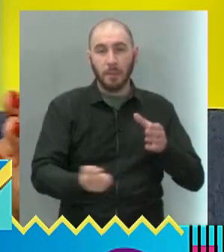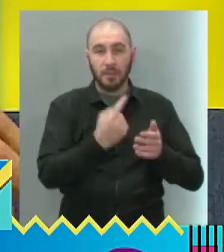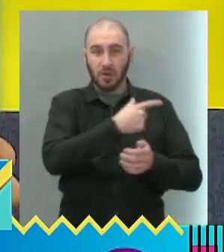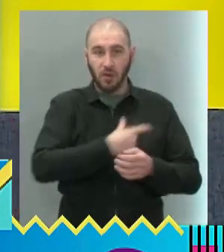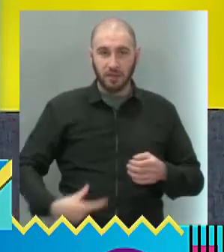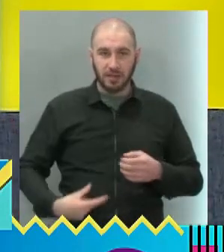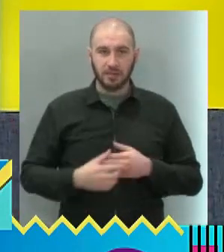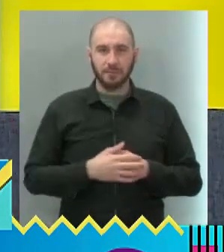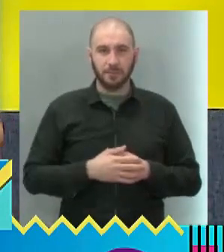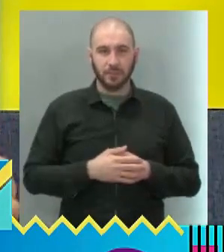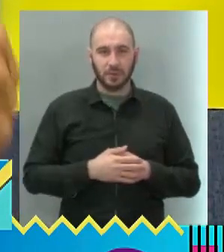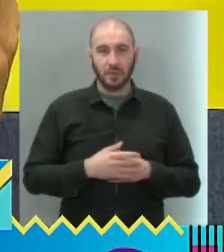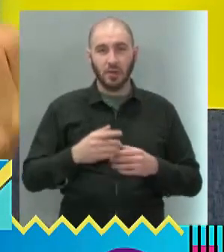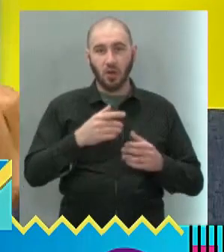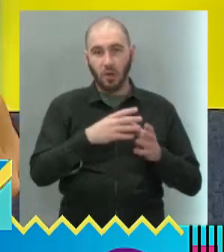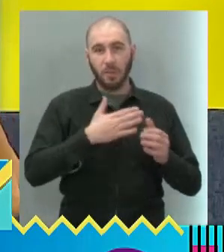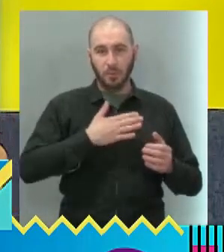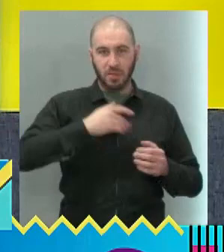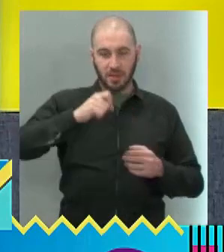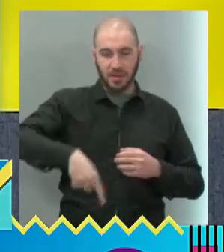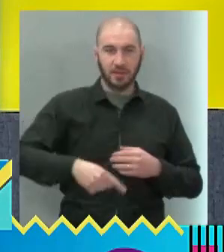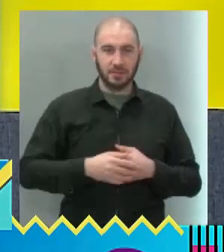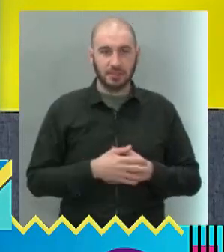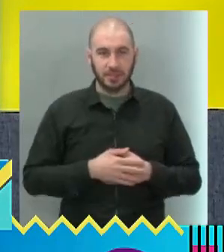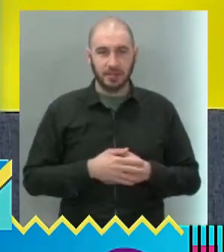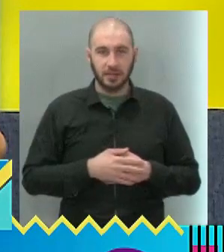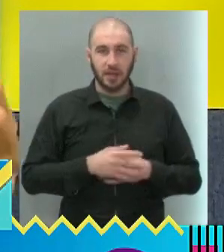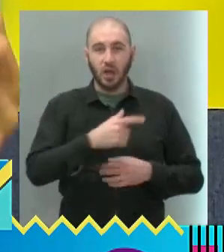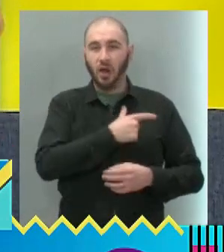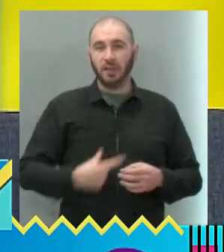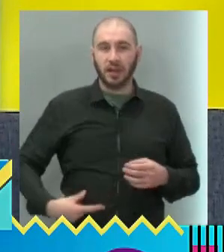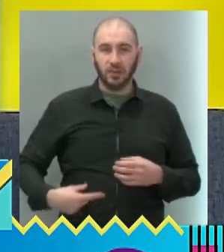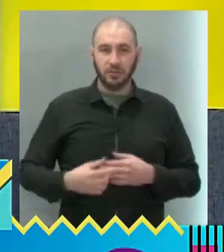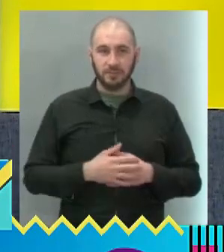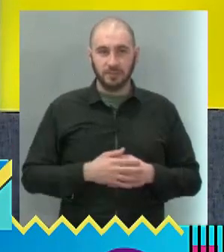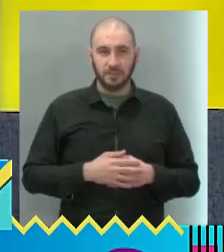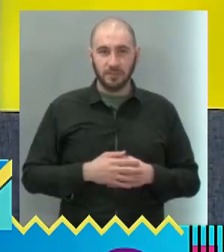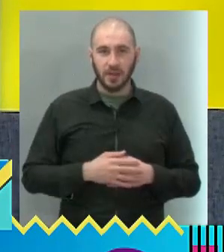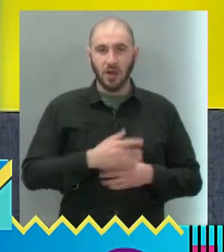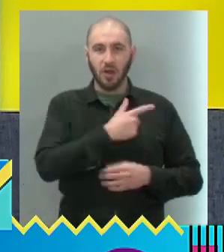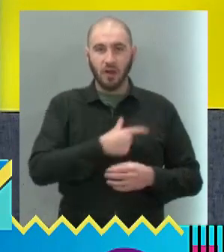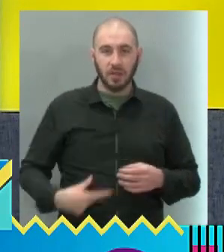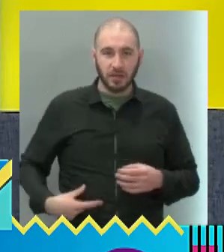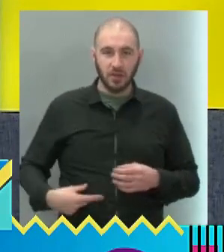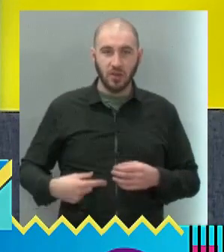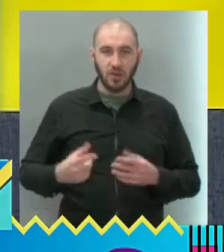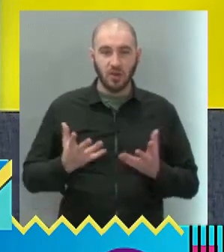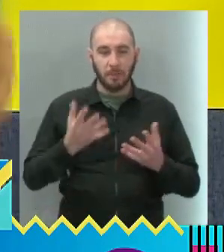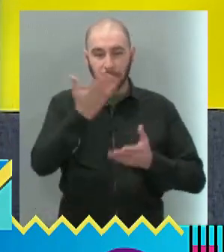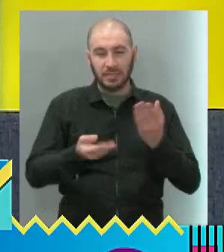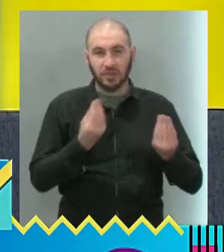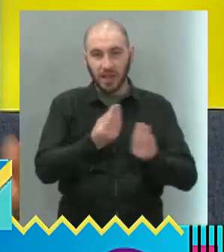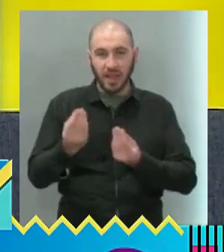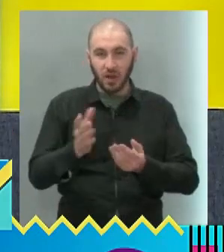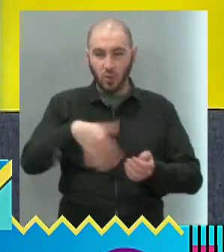primera junta de gobierno patrio, de gobierno con un gobierno con integrantes